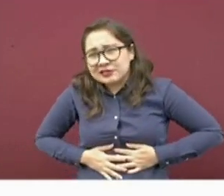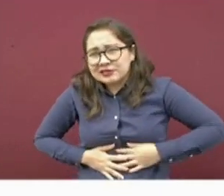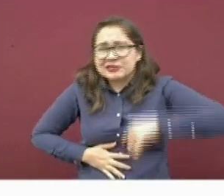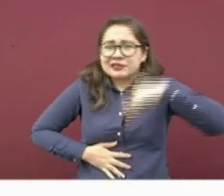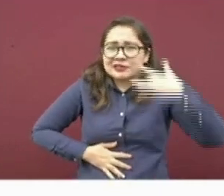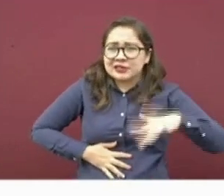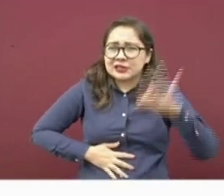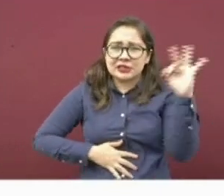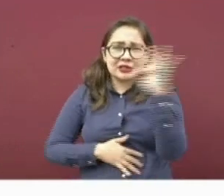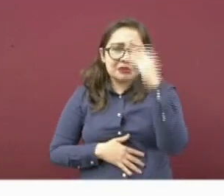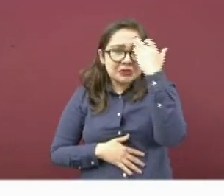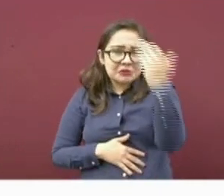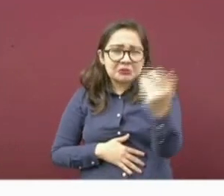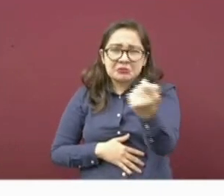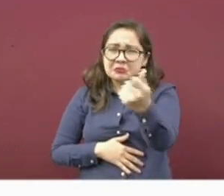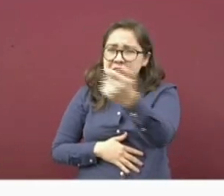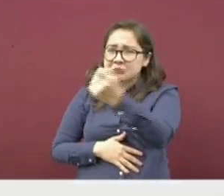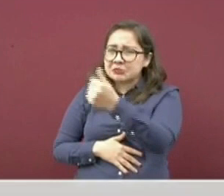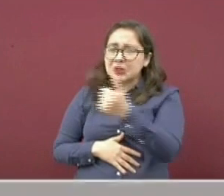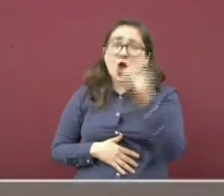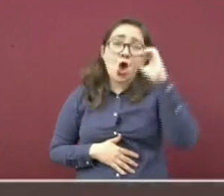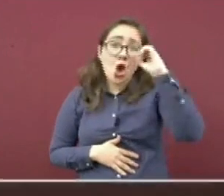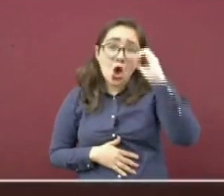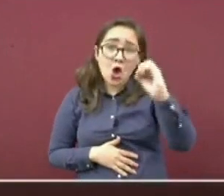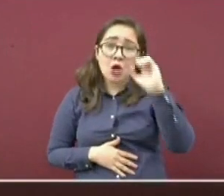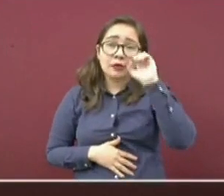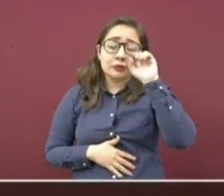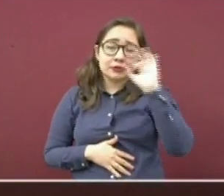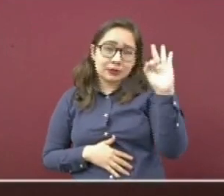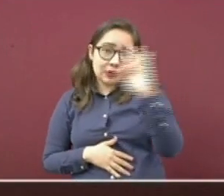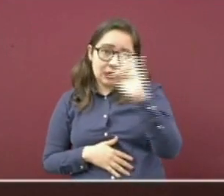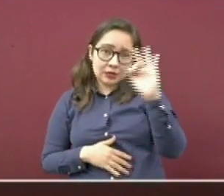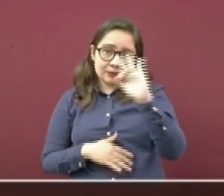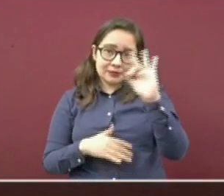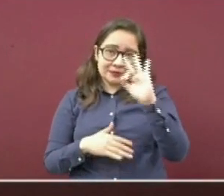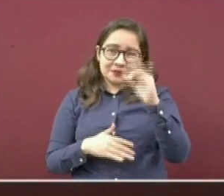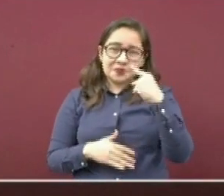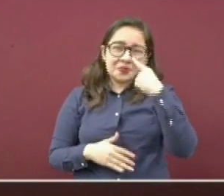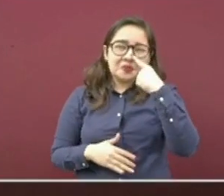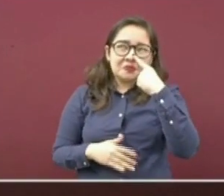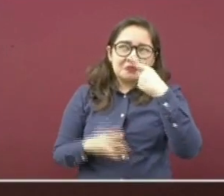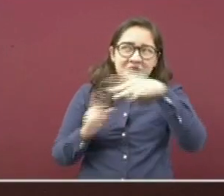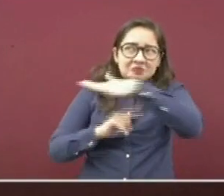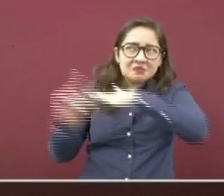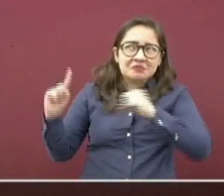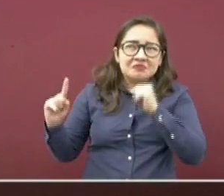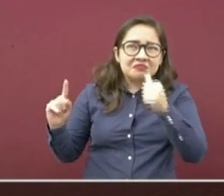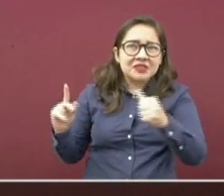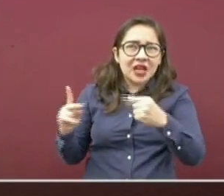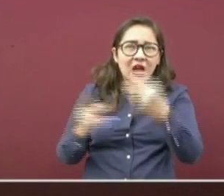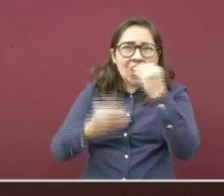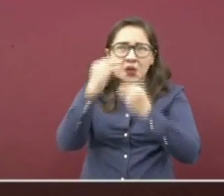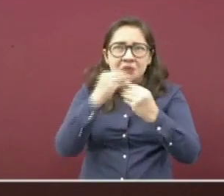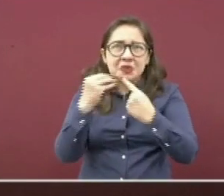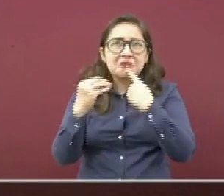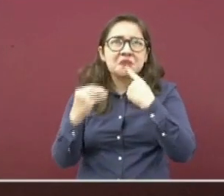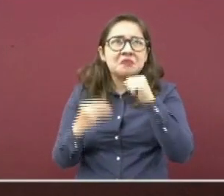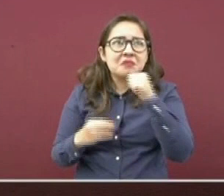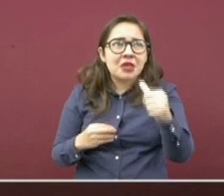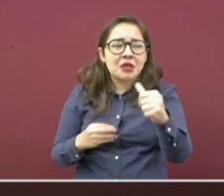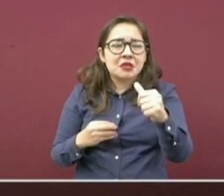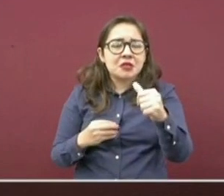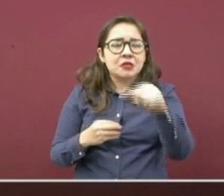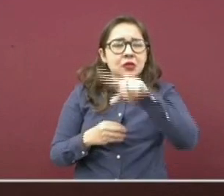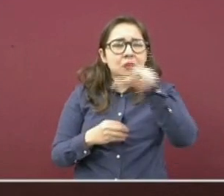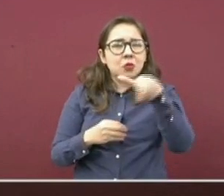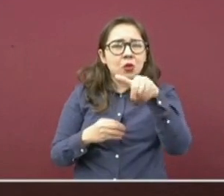de corta duración, o simplemente presentar alteraciones del olfato o del gusto y recuperarse sin